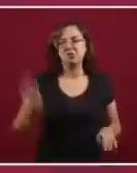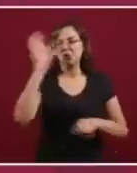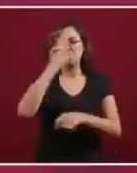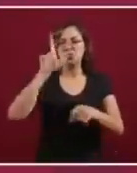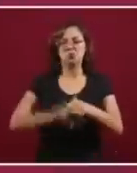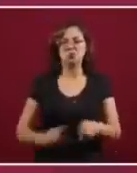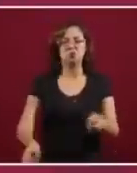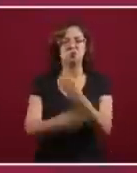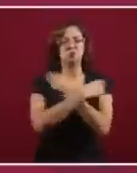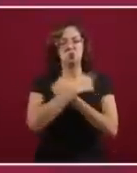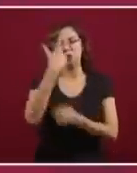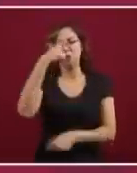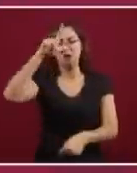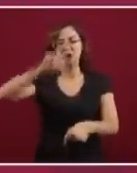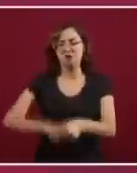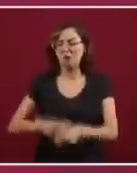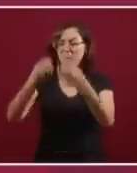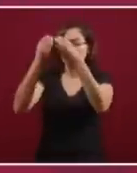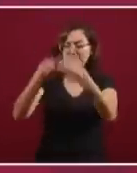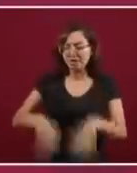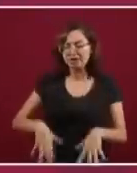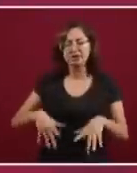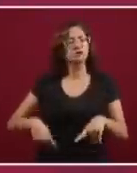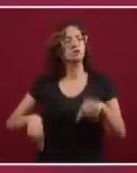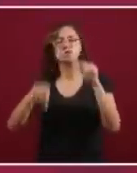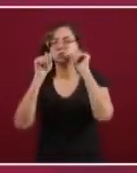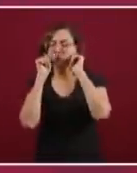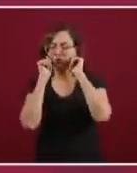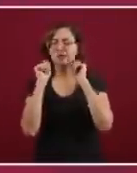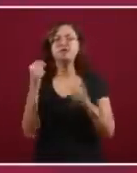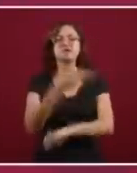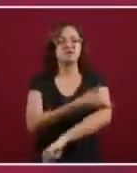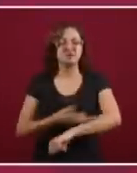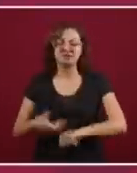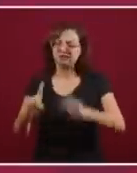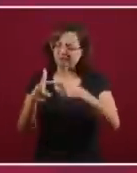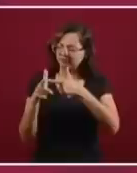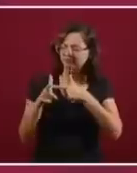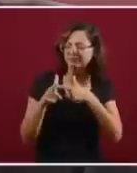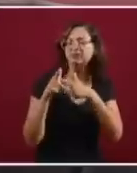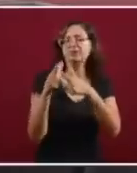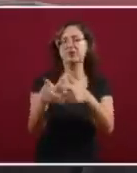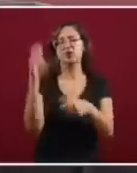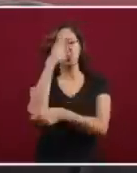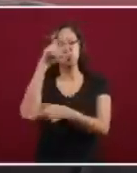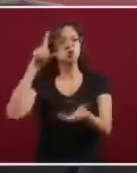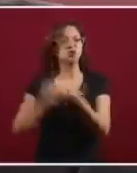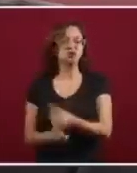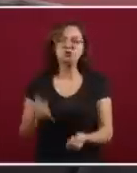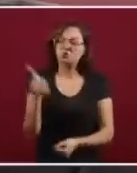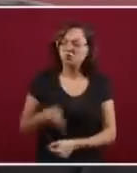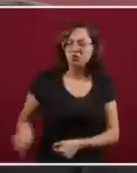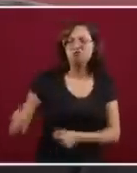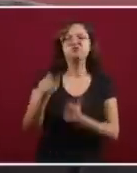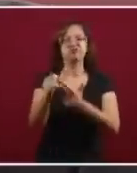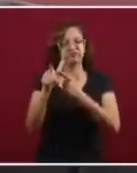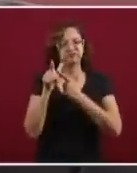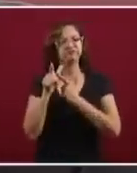morales espirituales ahí está la familia y está la cultura de los pueblos